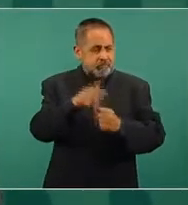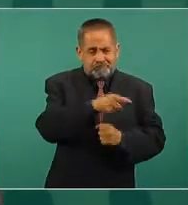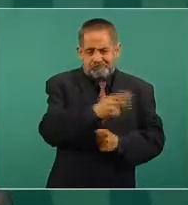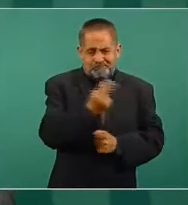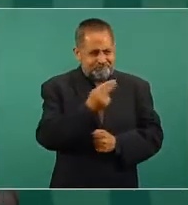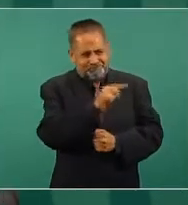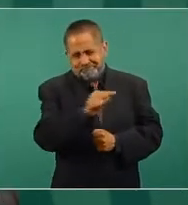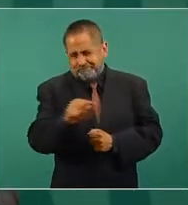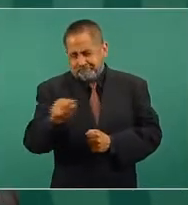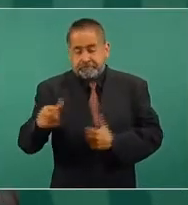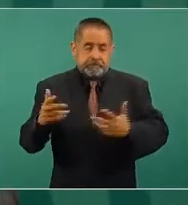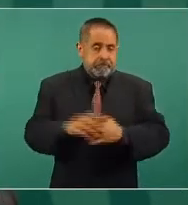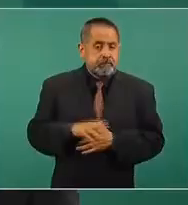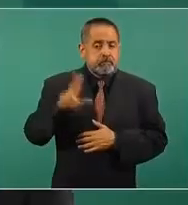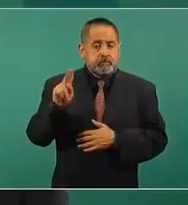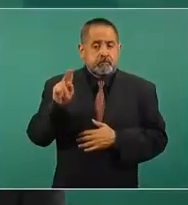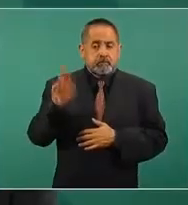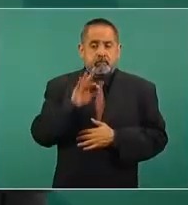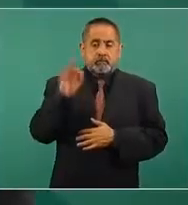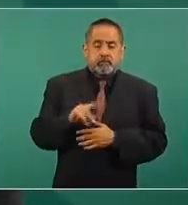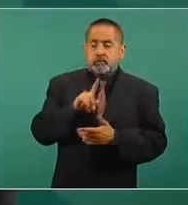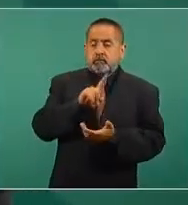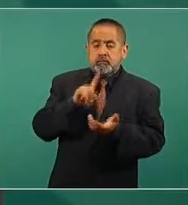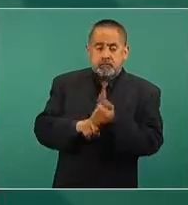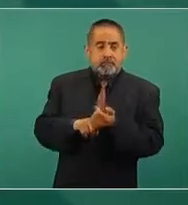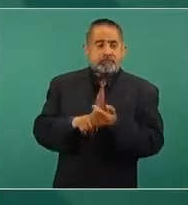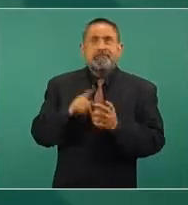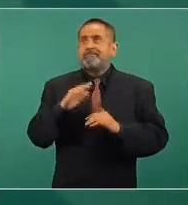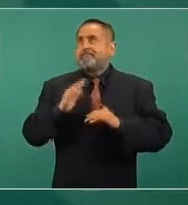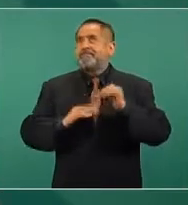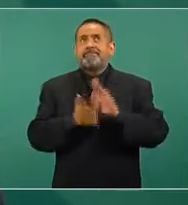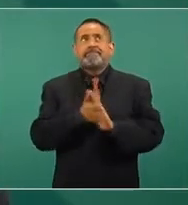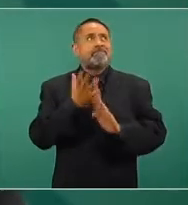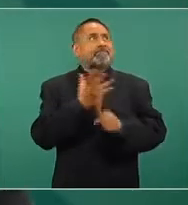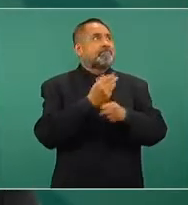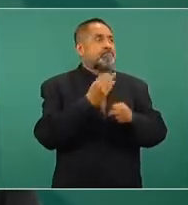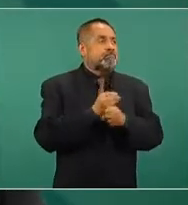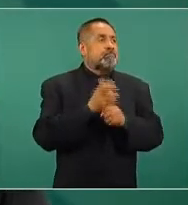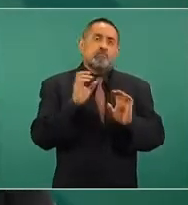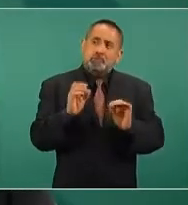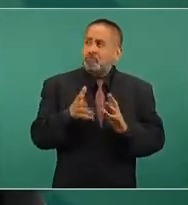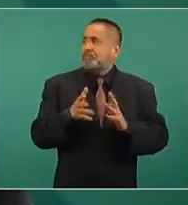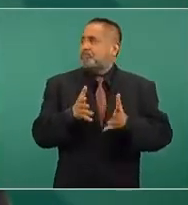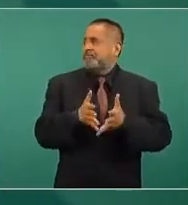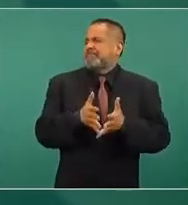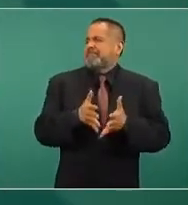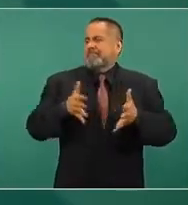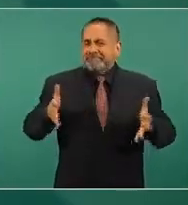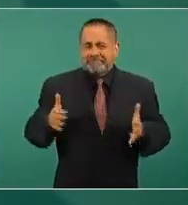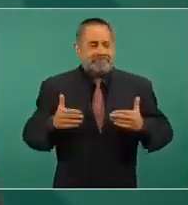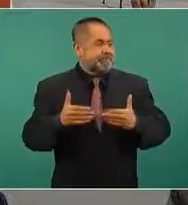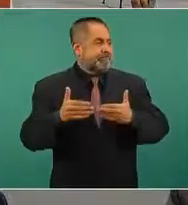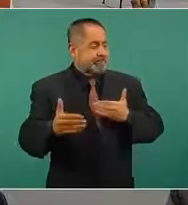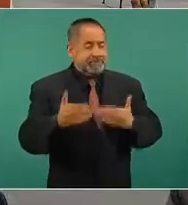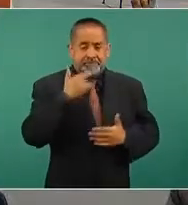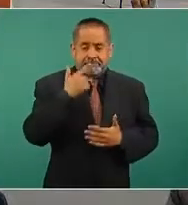necesidad, el 80% se centra en mejoramientos y ampliaciones de las viviendas que actualmente